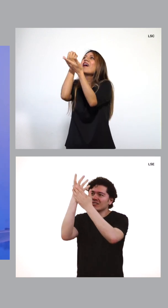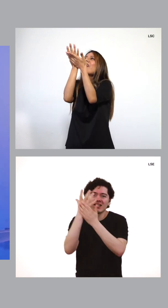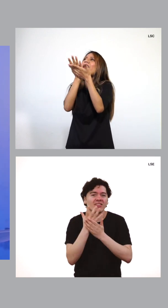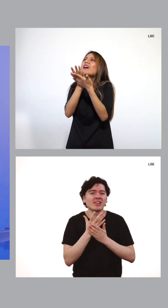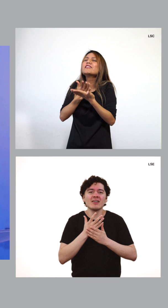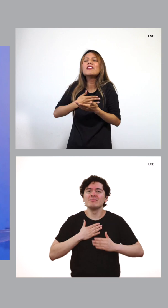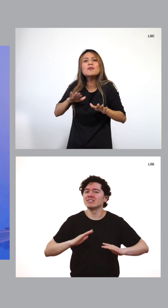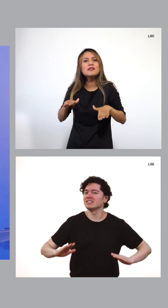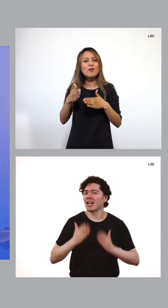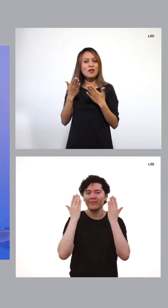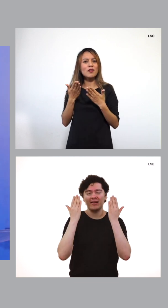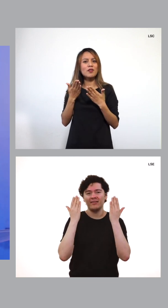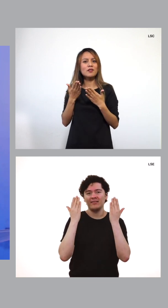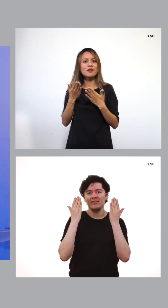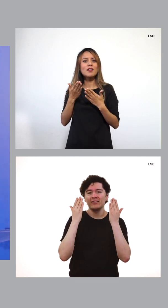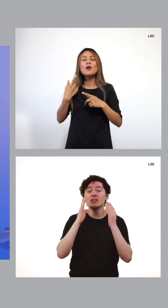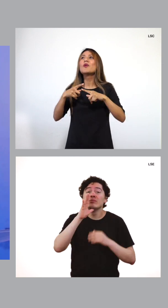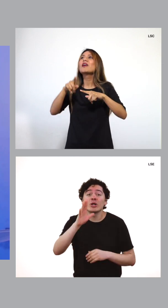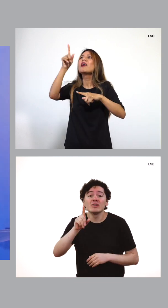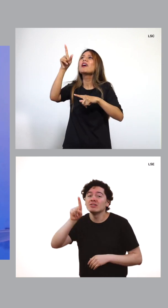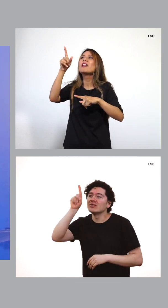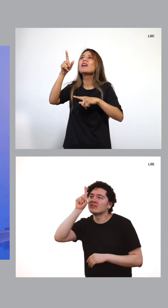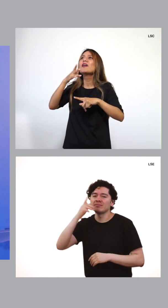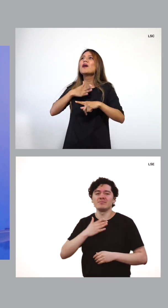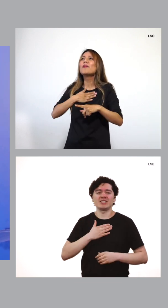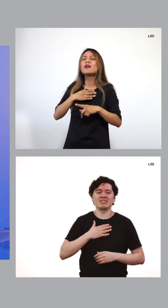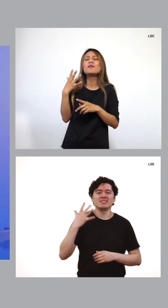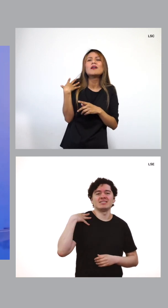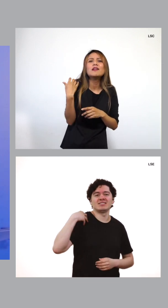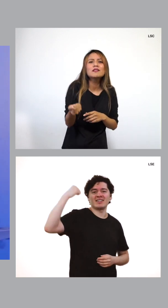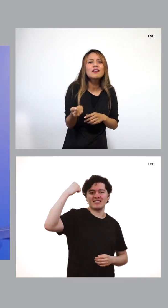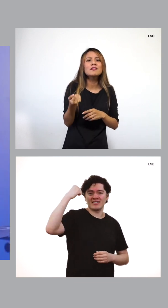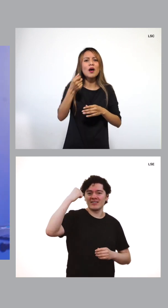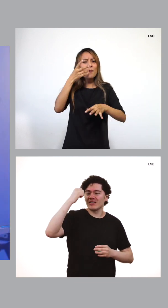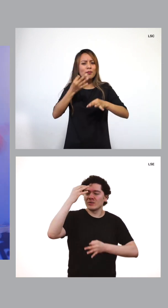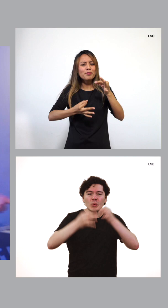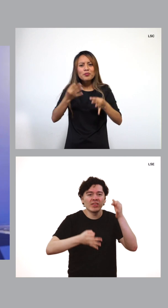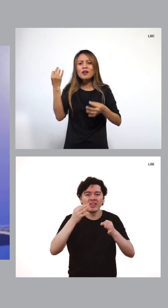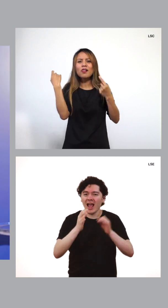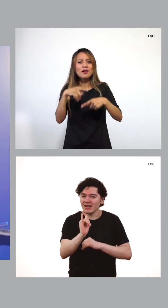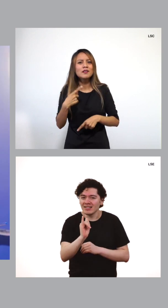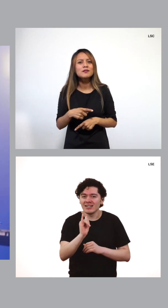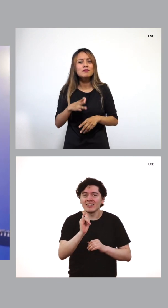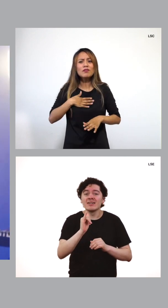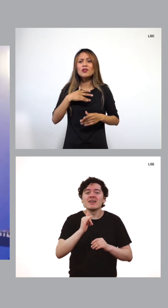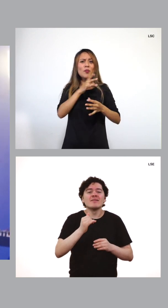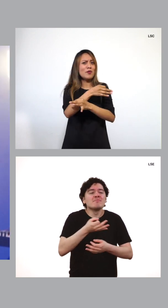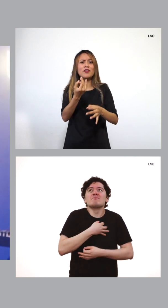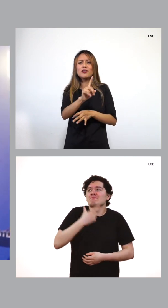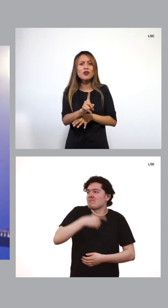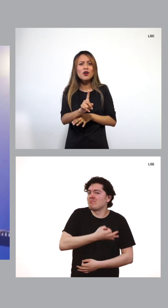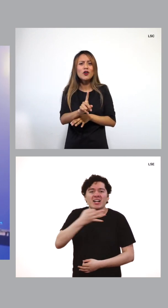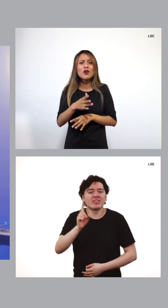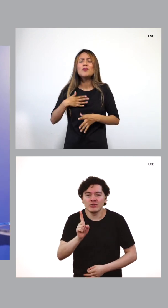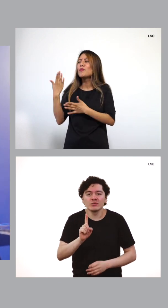ahora mi Señor, mi Redentor, Él me defiende, Él me justifica. Y sí, es cierto, quizás no soy perfecto y tengo debilidades y mi